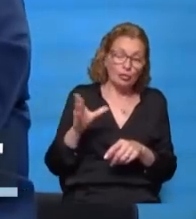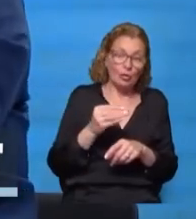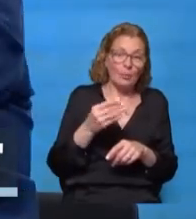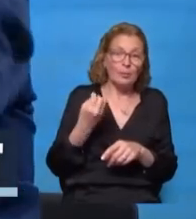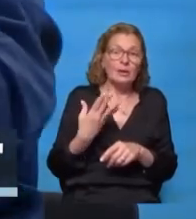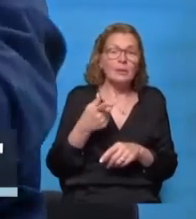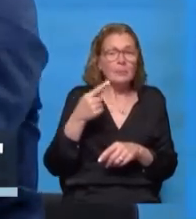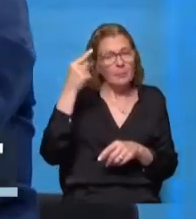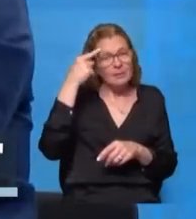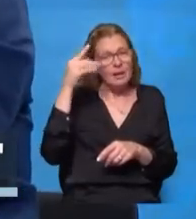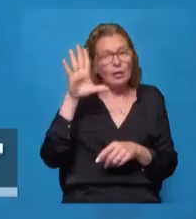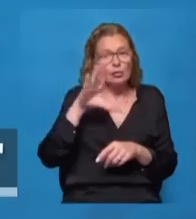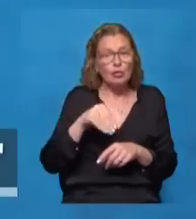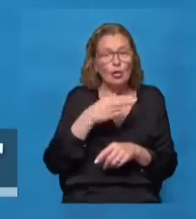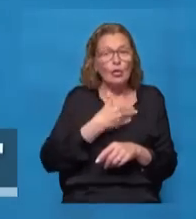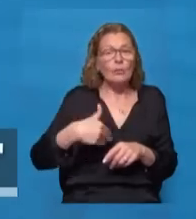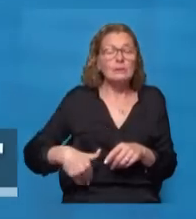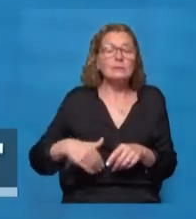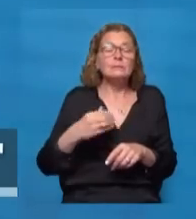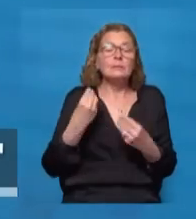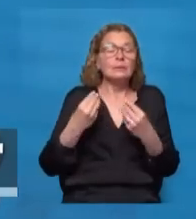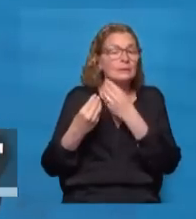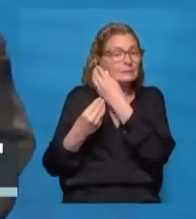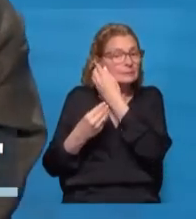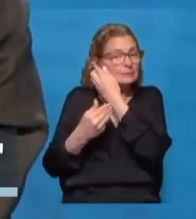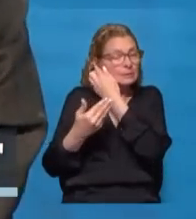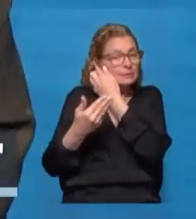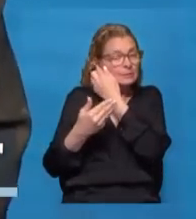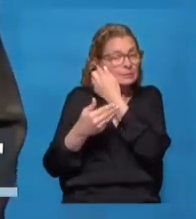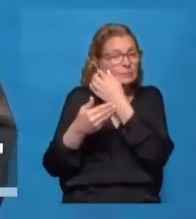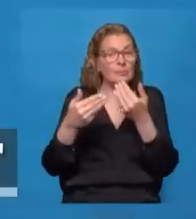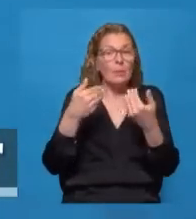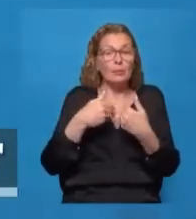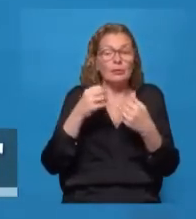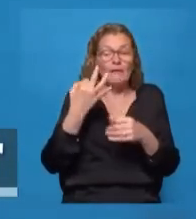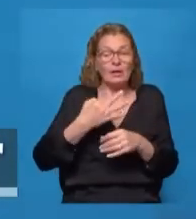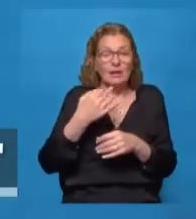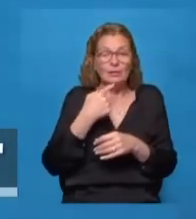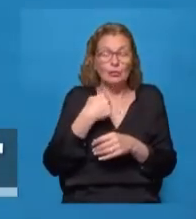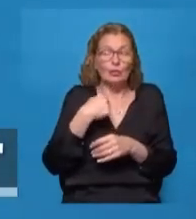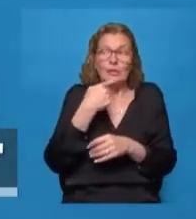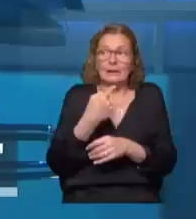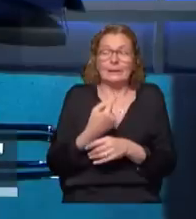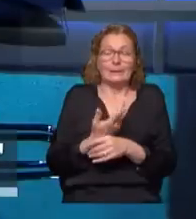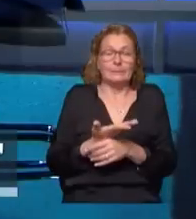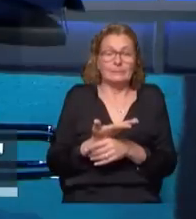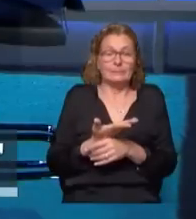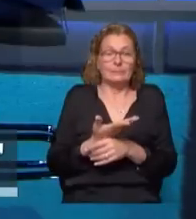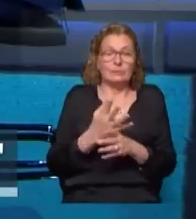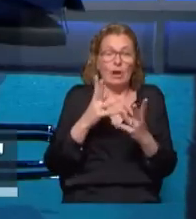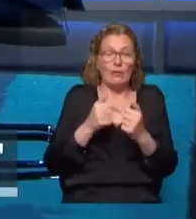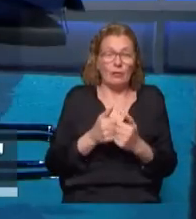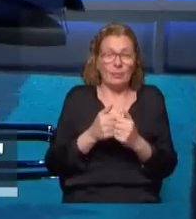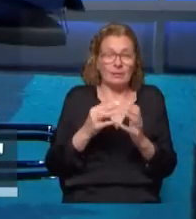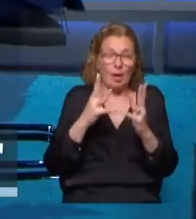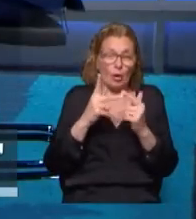crees que pasa eso en todos los gobiernos entonces bueno si me preguntas realmente eso yo te diría que es un es una forma en que se